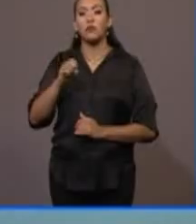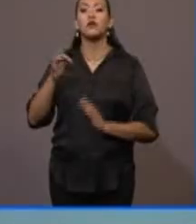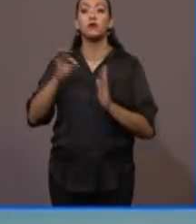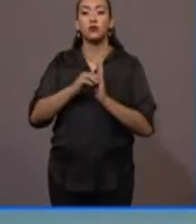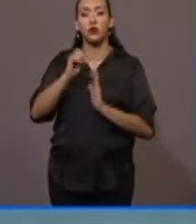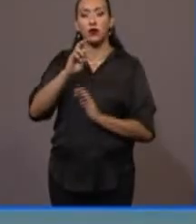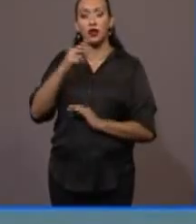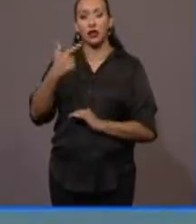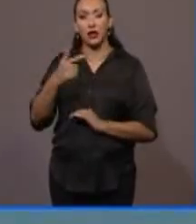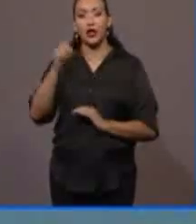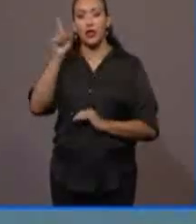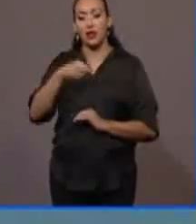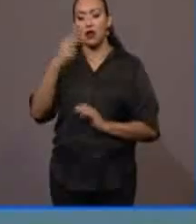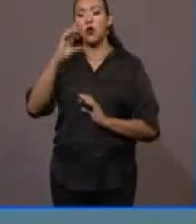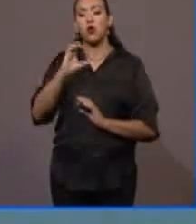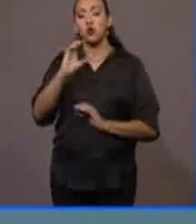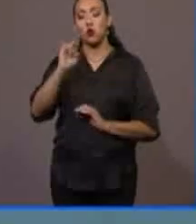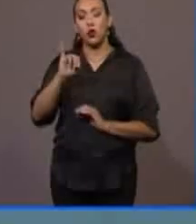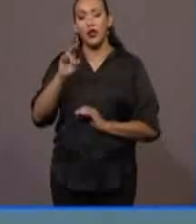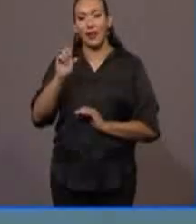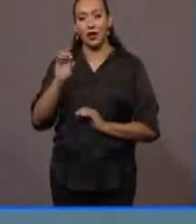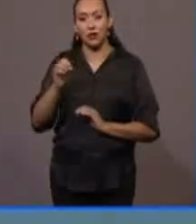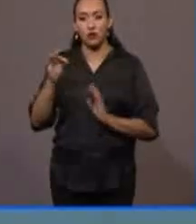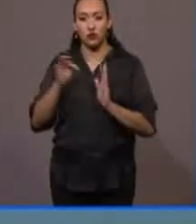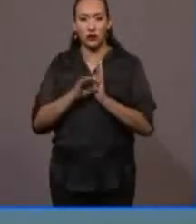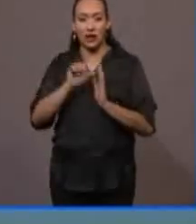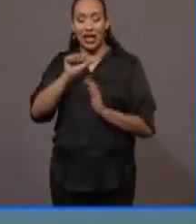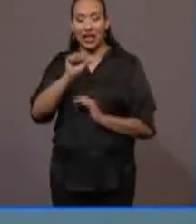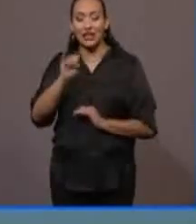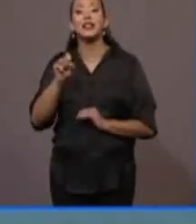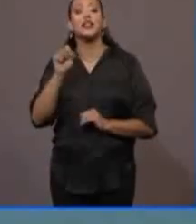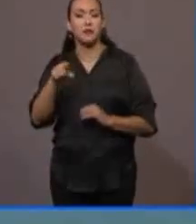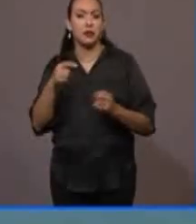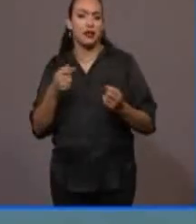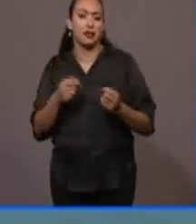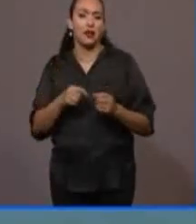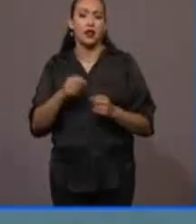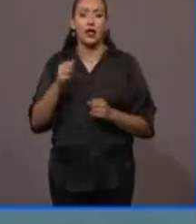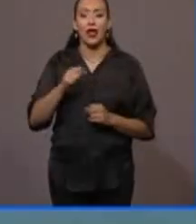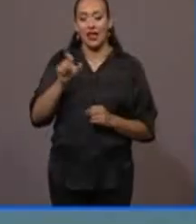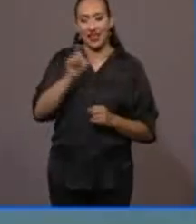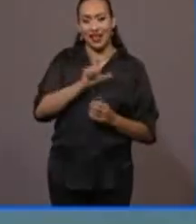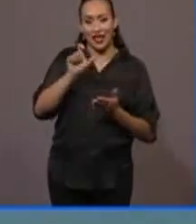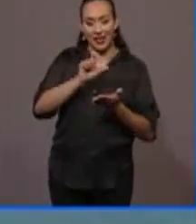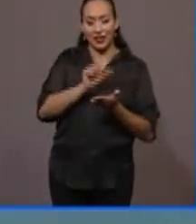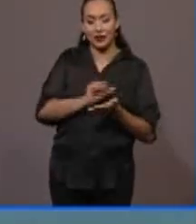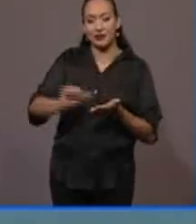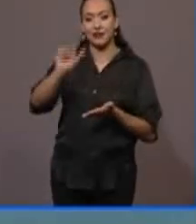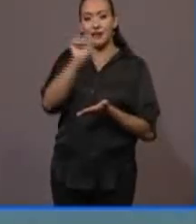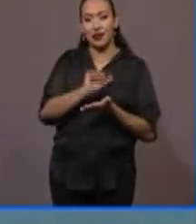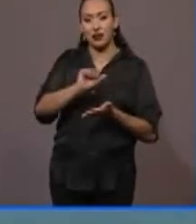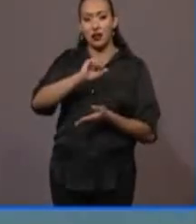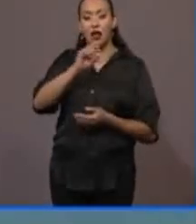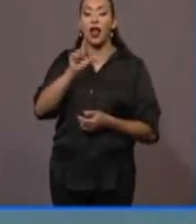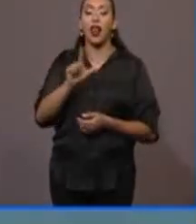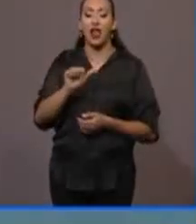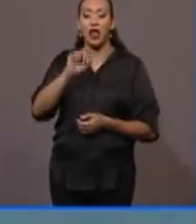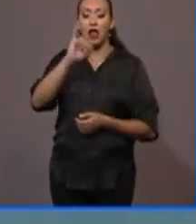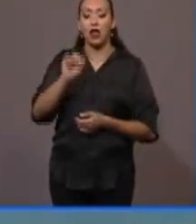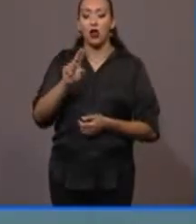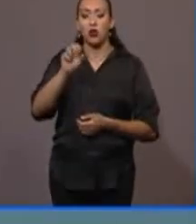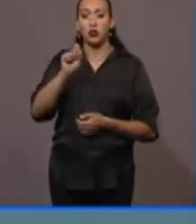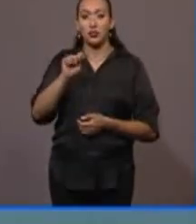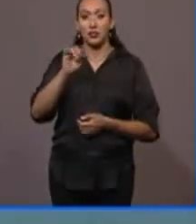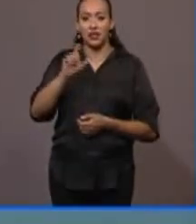www.lajusticiaquequeremos.org, /Cuidemos la Justicia, así como en su perfil de X, La Justicia QQ, que es